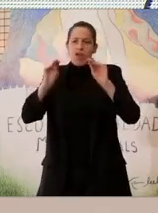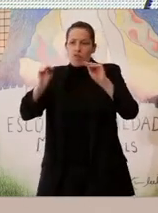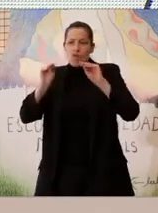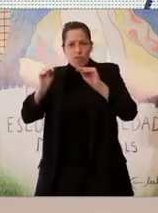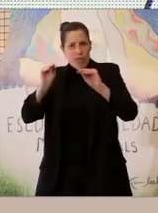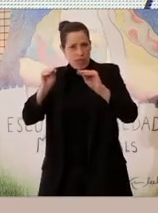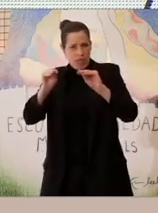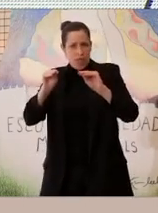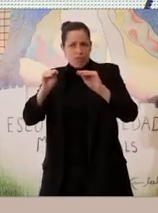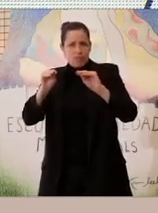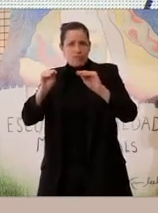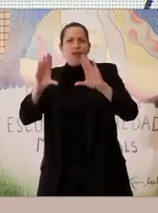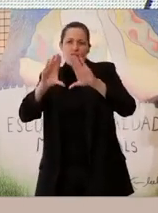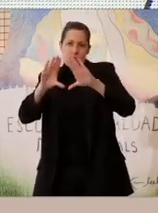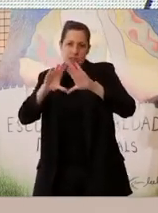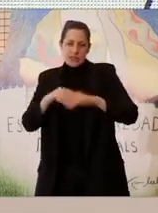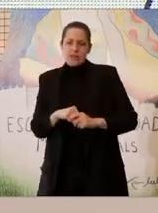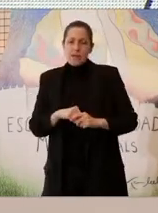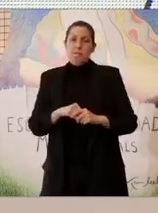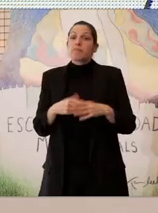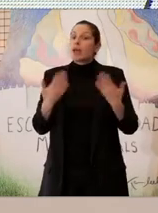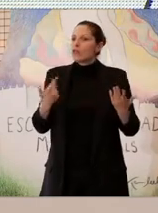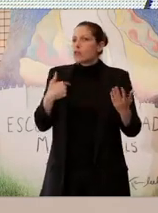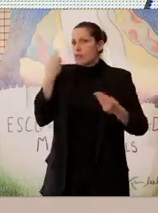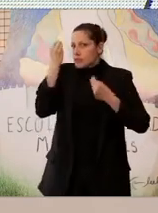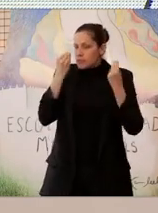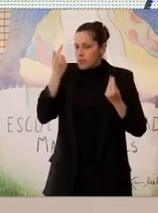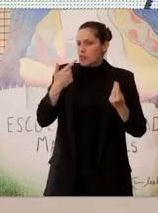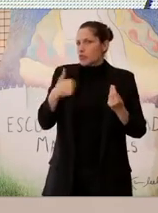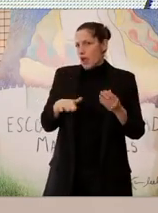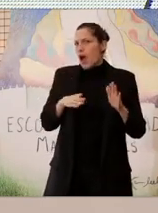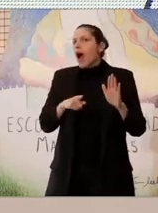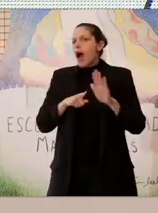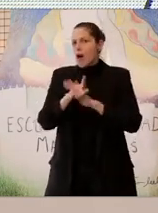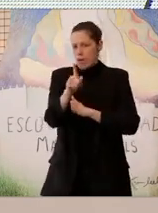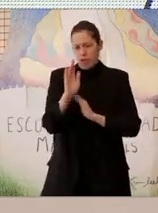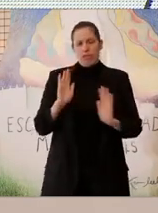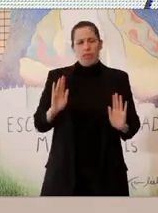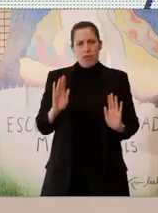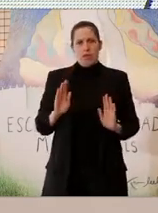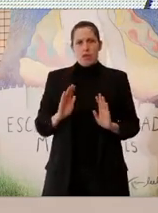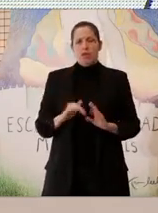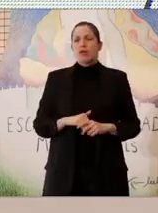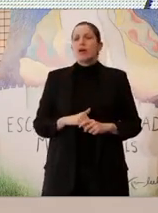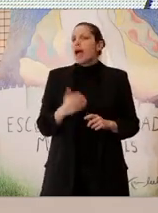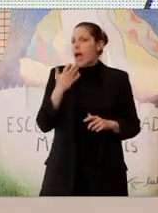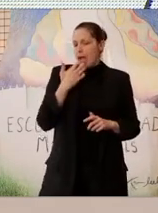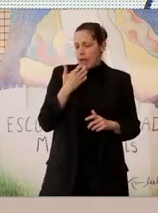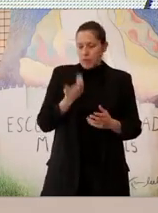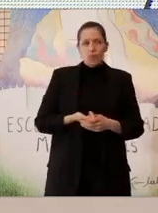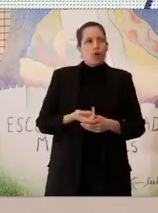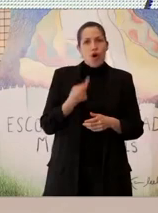Centro de Estudios Jurídicos. Por lo tanto, yo creo que en eso estamos avanzando mucho. Fijaros, por poneros un ejemplo, desde hace